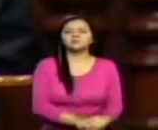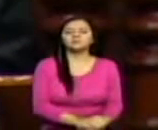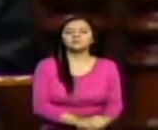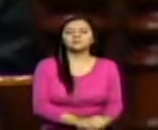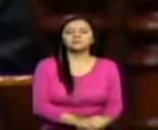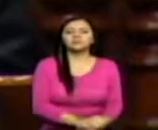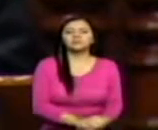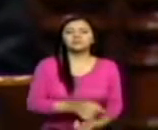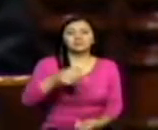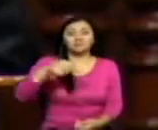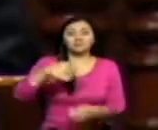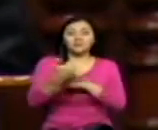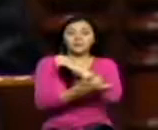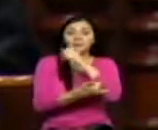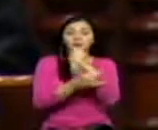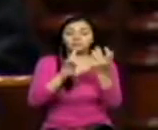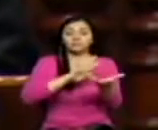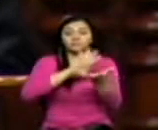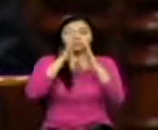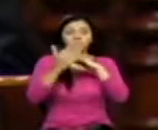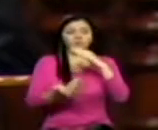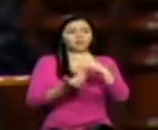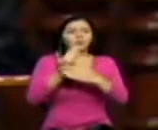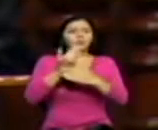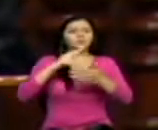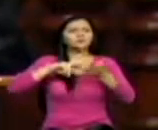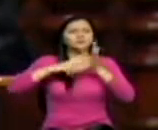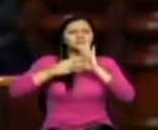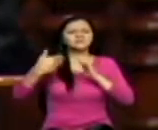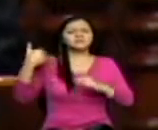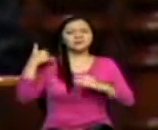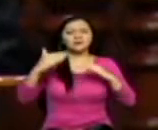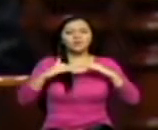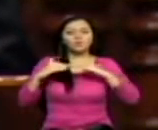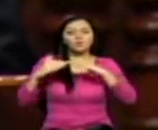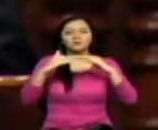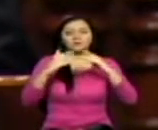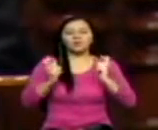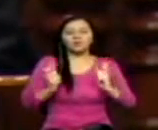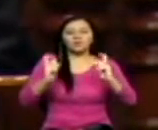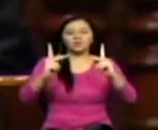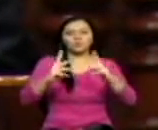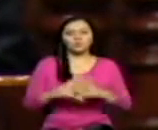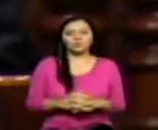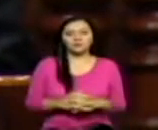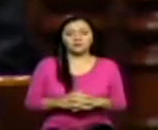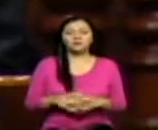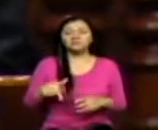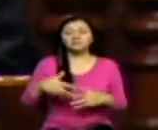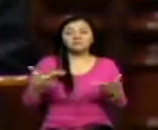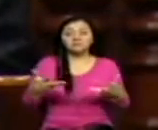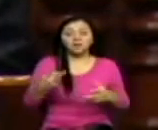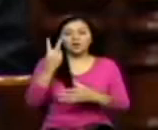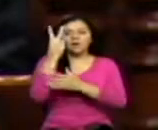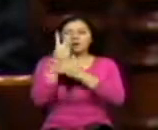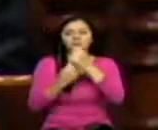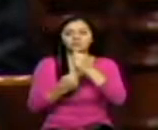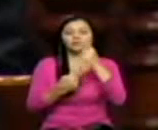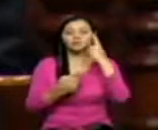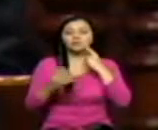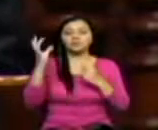Ser un país moderno significa tener igualdad de oportunidades para ambos